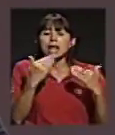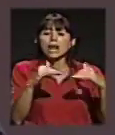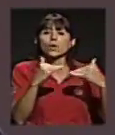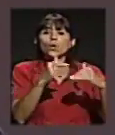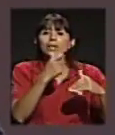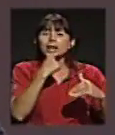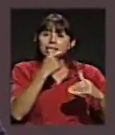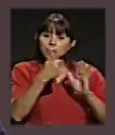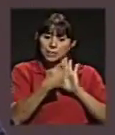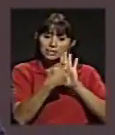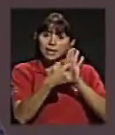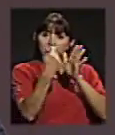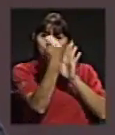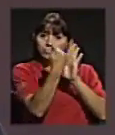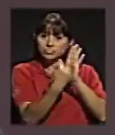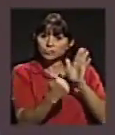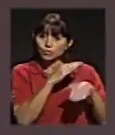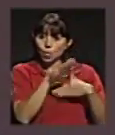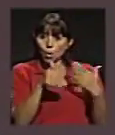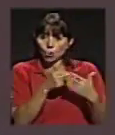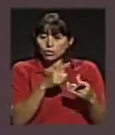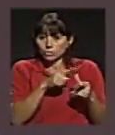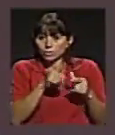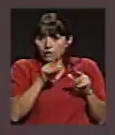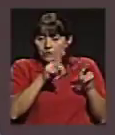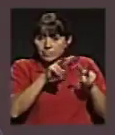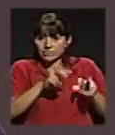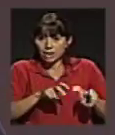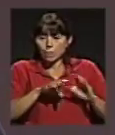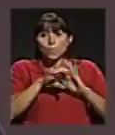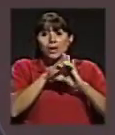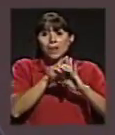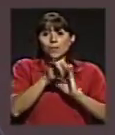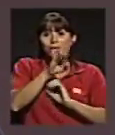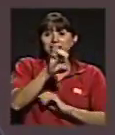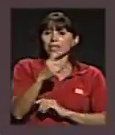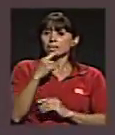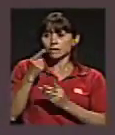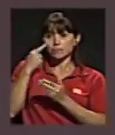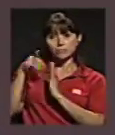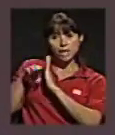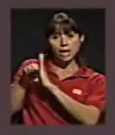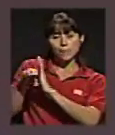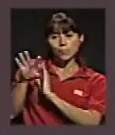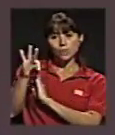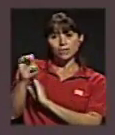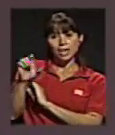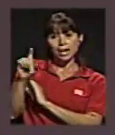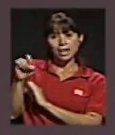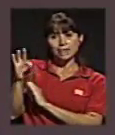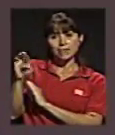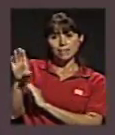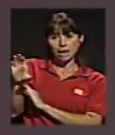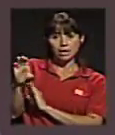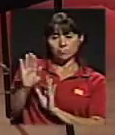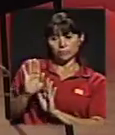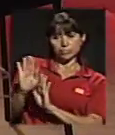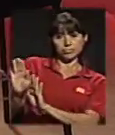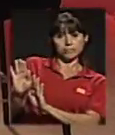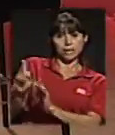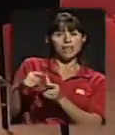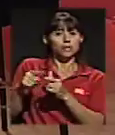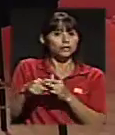revisar si existía o no. Por eso el ICE también tomó como ejemplo a Teletec, que participó de este proceso para impugnar la participación del Corte Inglés.